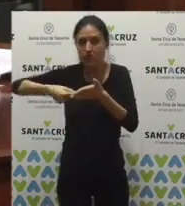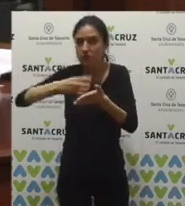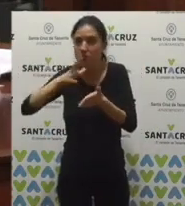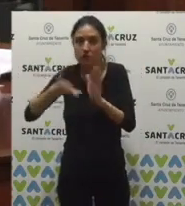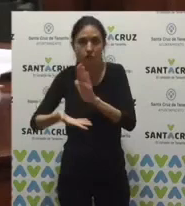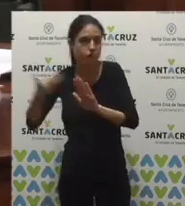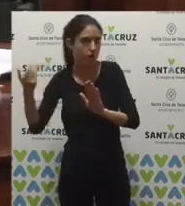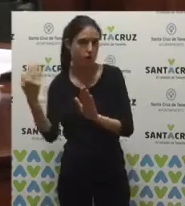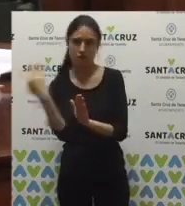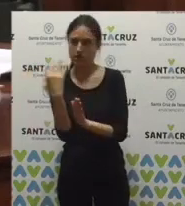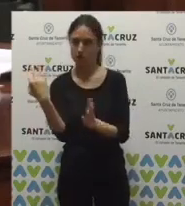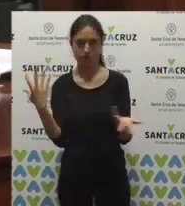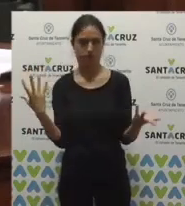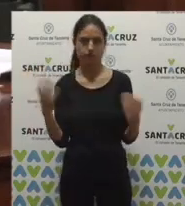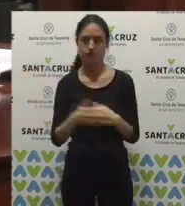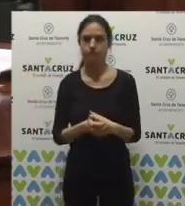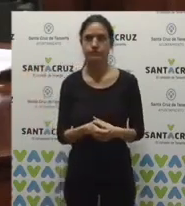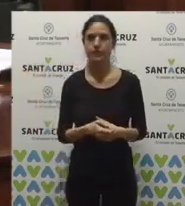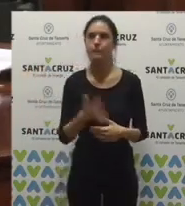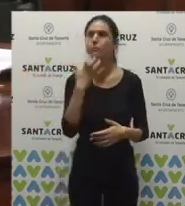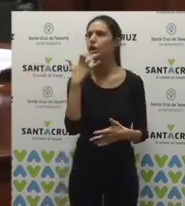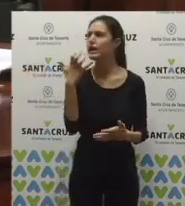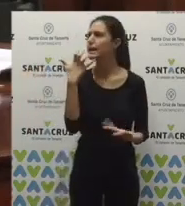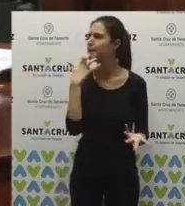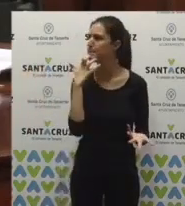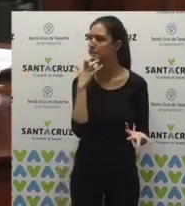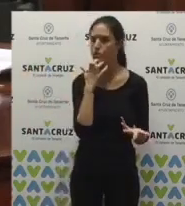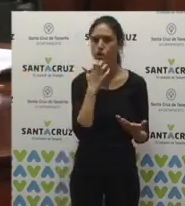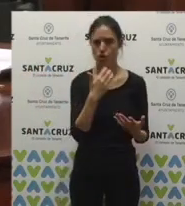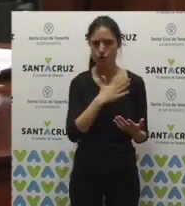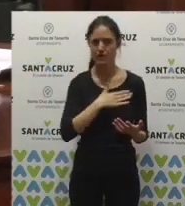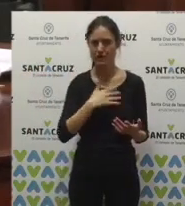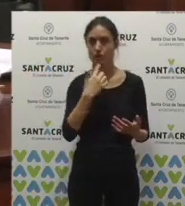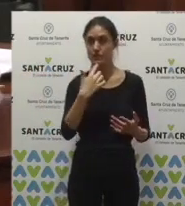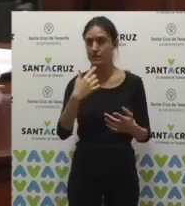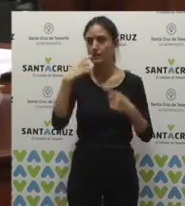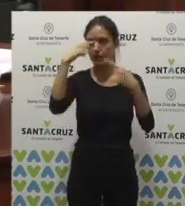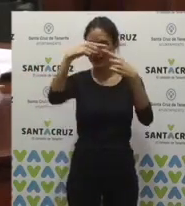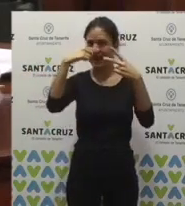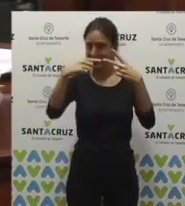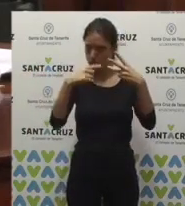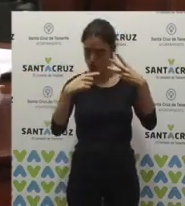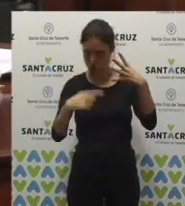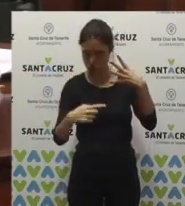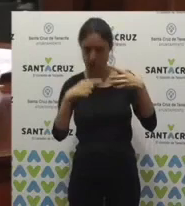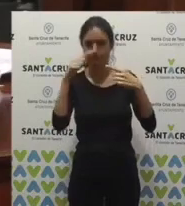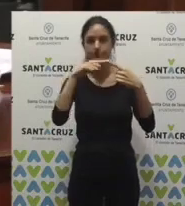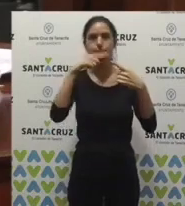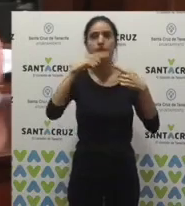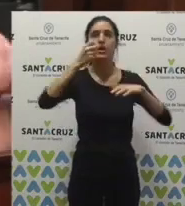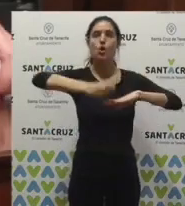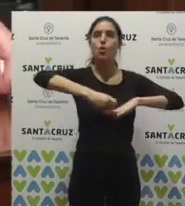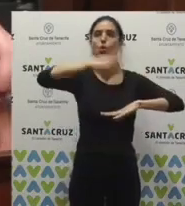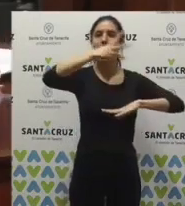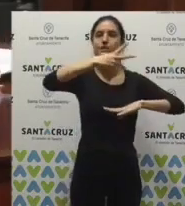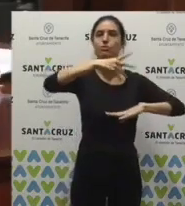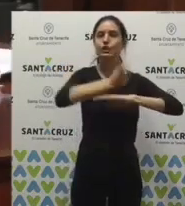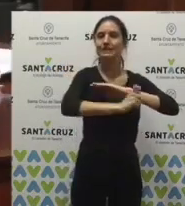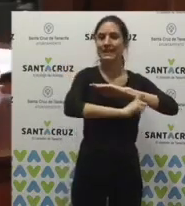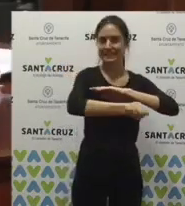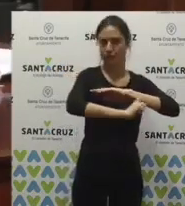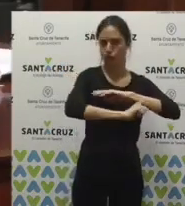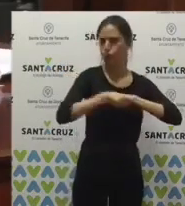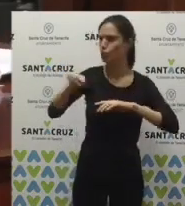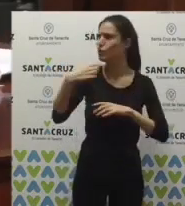día habla usted de por ejemplo me voy a referir a cada uno de los puntos del organismo táctico en primer lugar pues